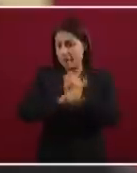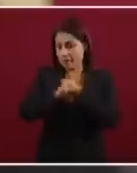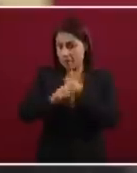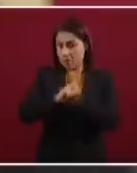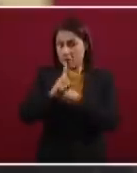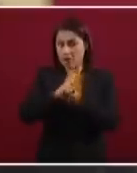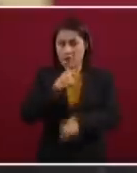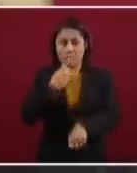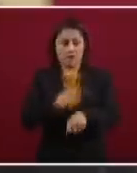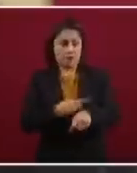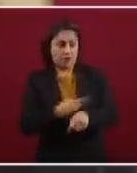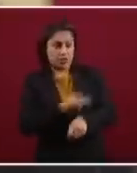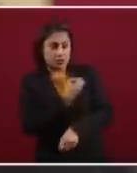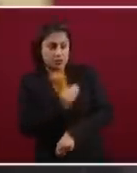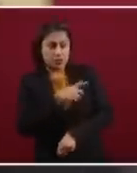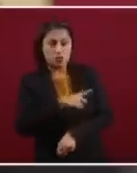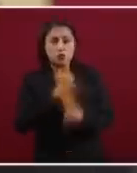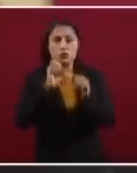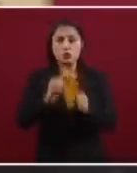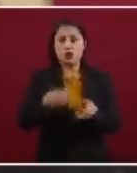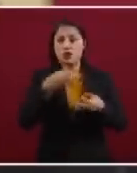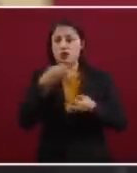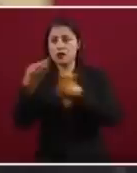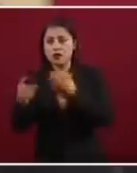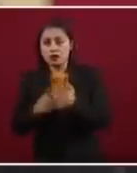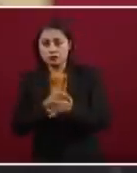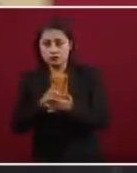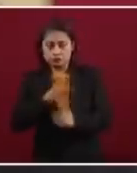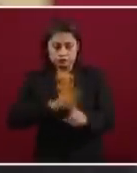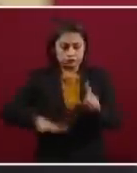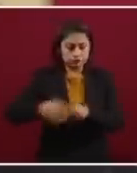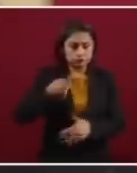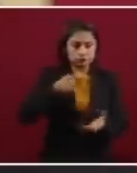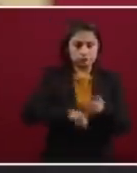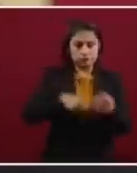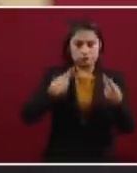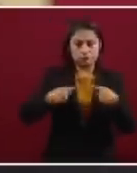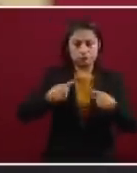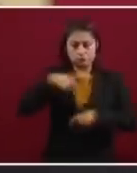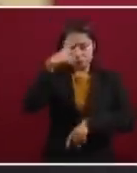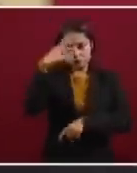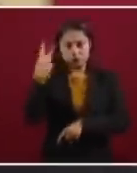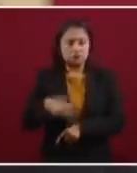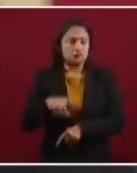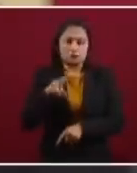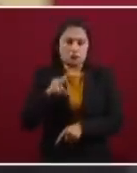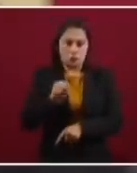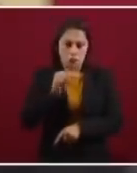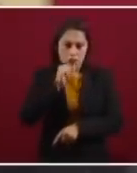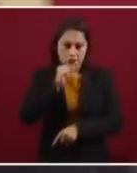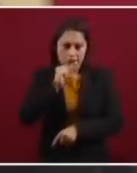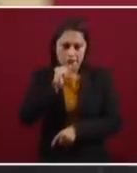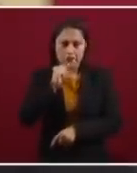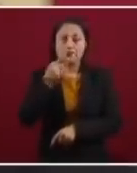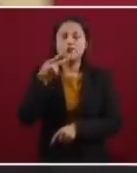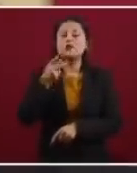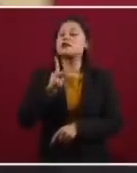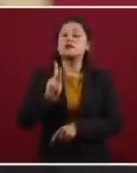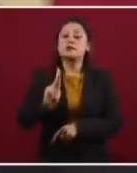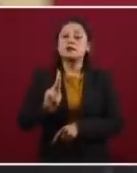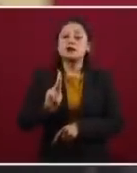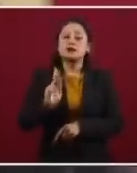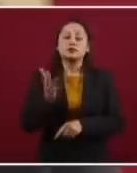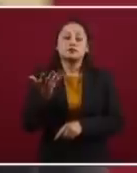problema de adicción en su población en cambio si era y lo ha sido desde hace más de